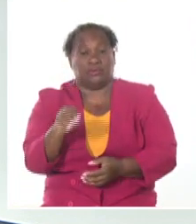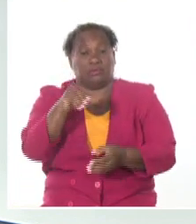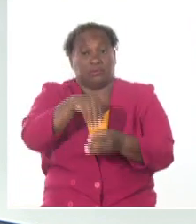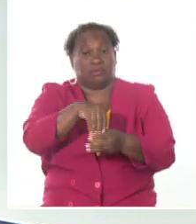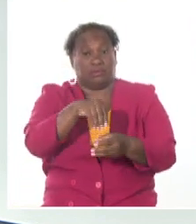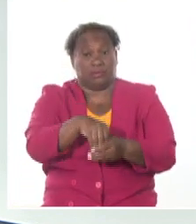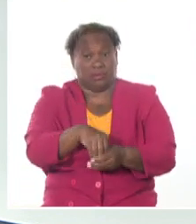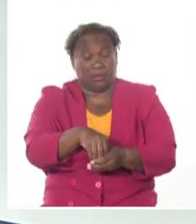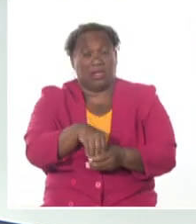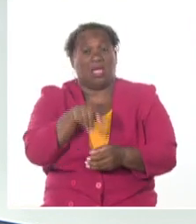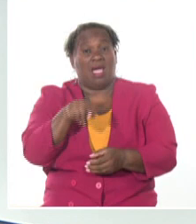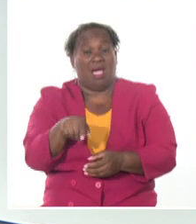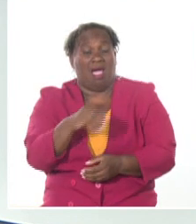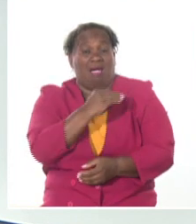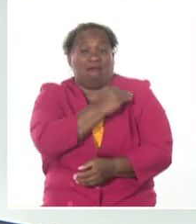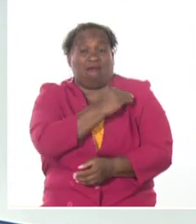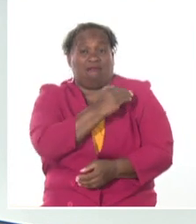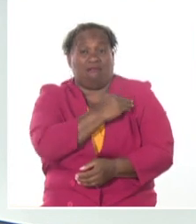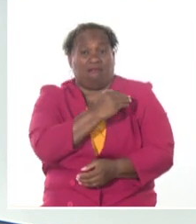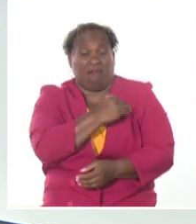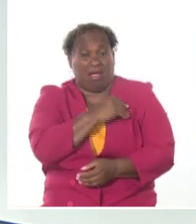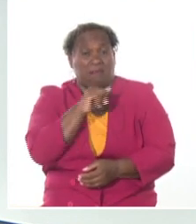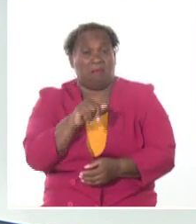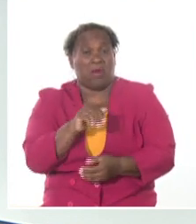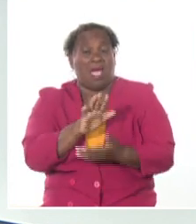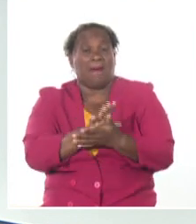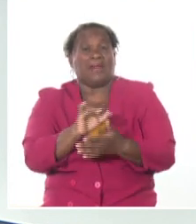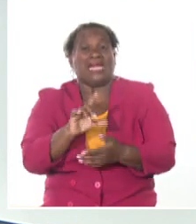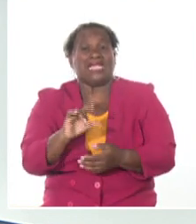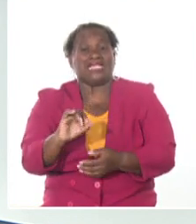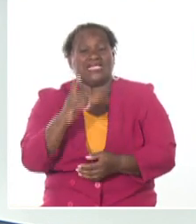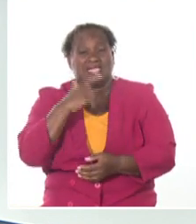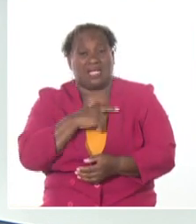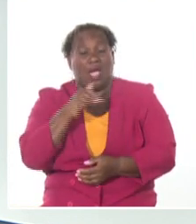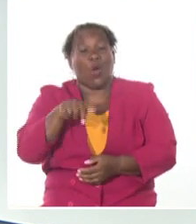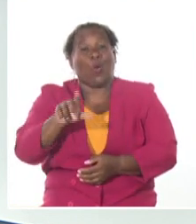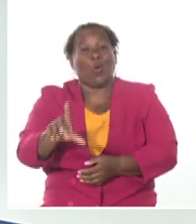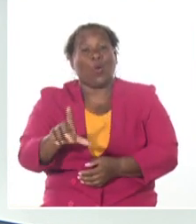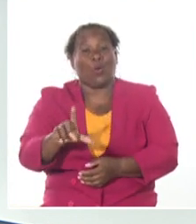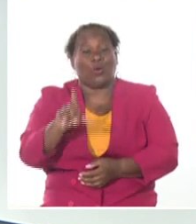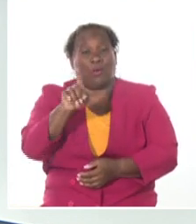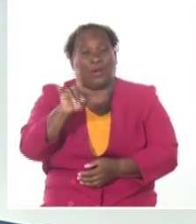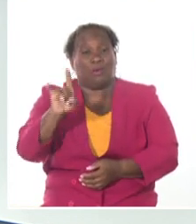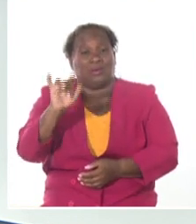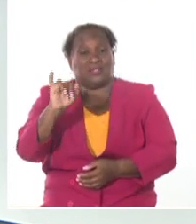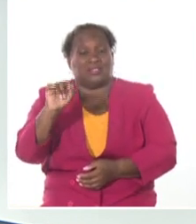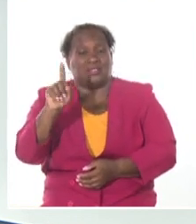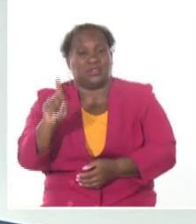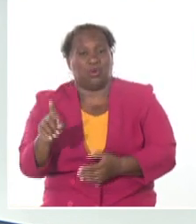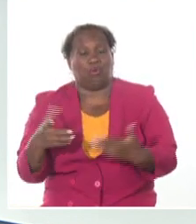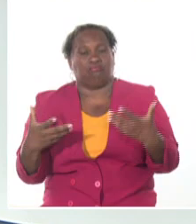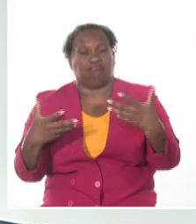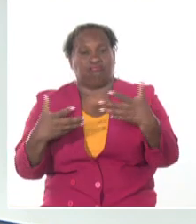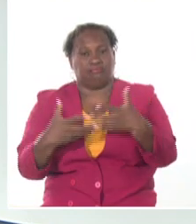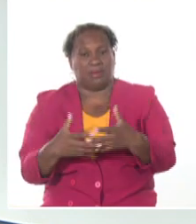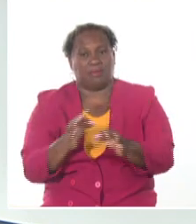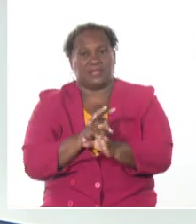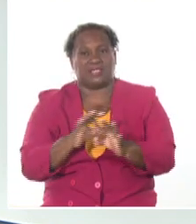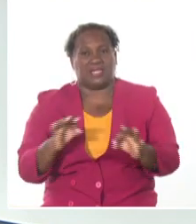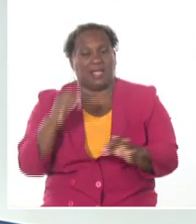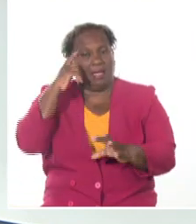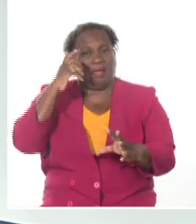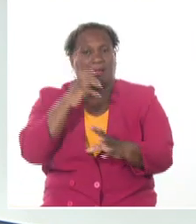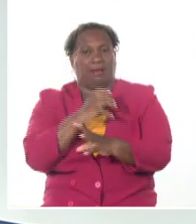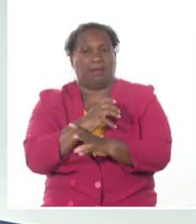armadas revolucionarias a través de las milicias nacionales revolucionarias y en julio de 1961 se vincula a la especialidad de ingeniería del